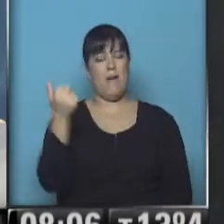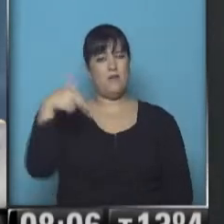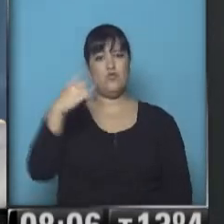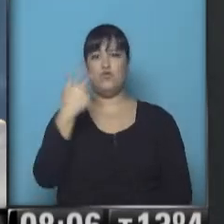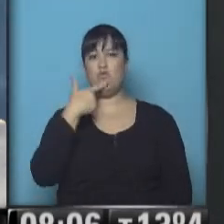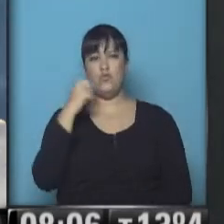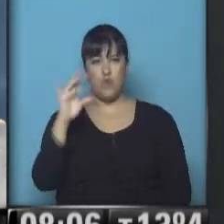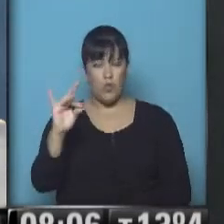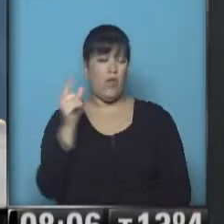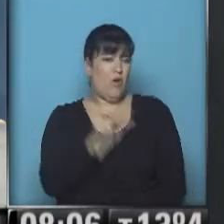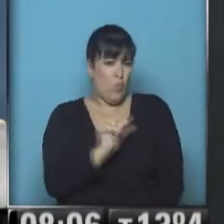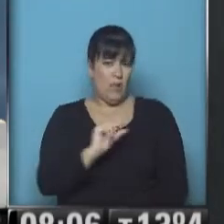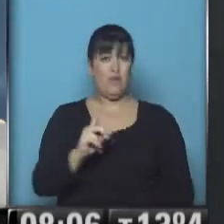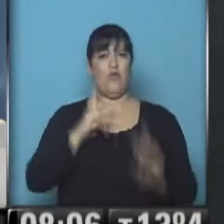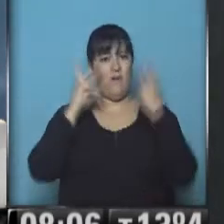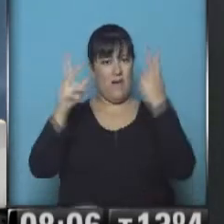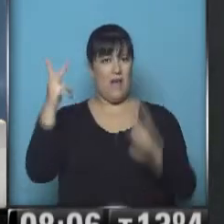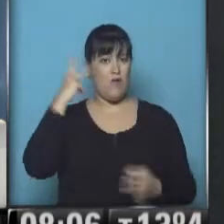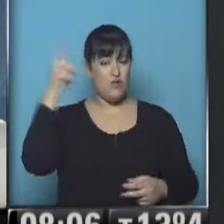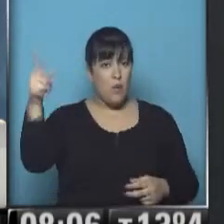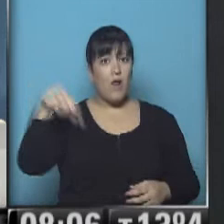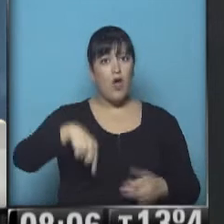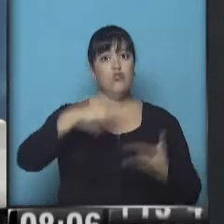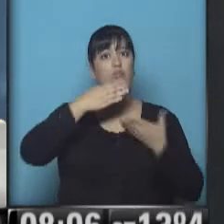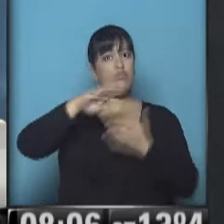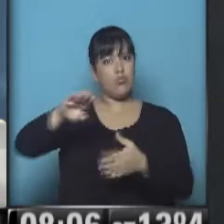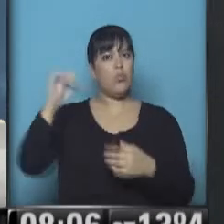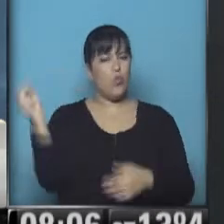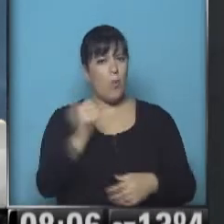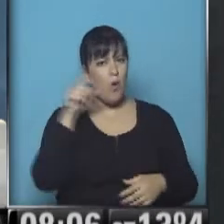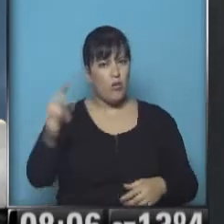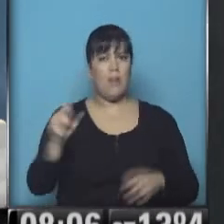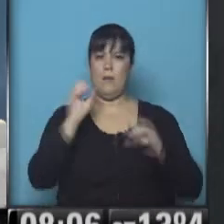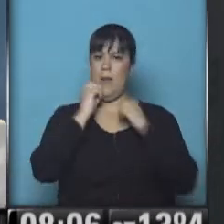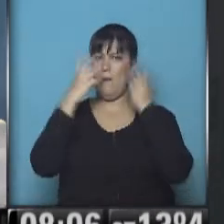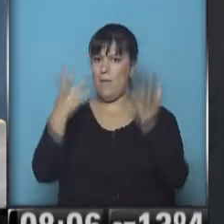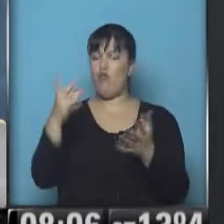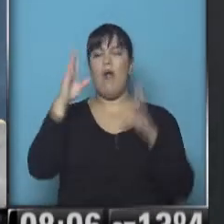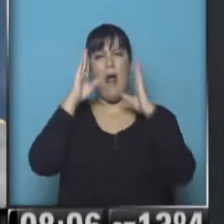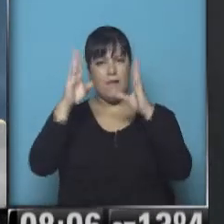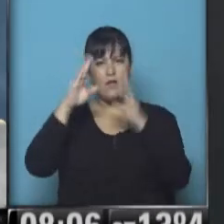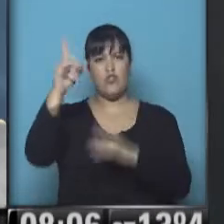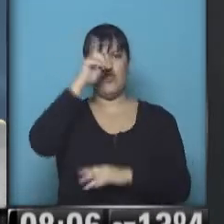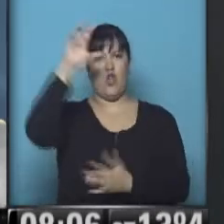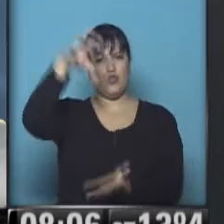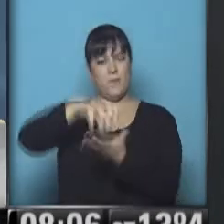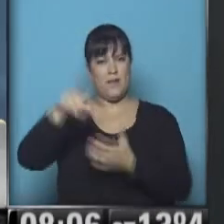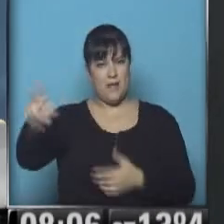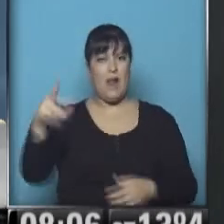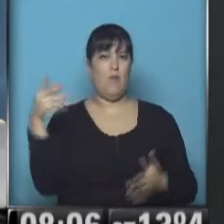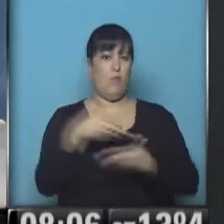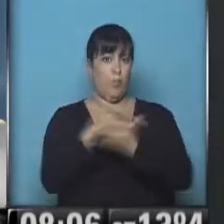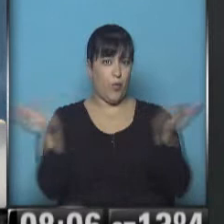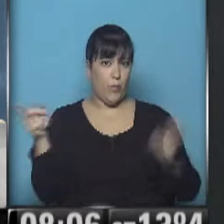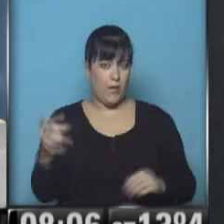instantes que nos trasladaremos allí, porque es una inversión significativa que mejora aún más la excelencia de atención de este hospital público,